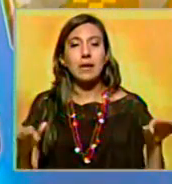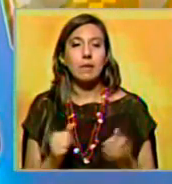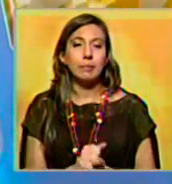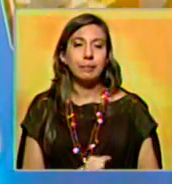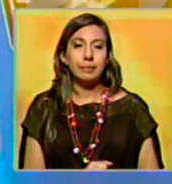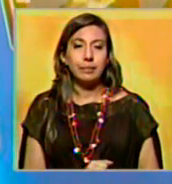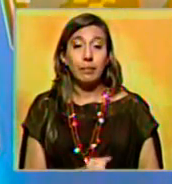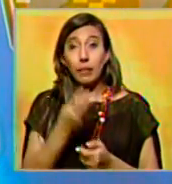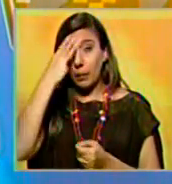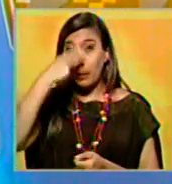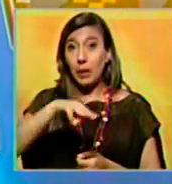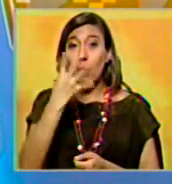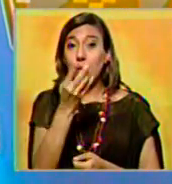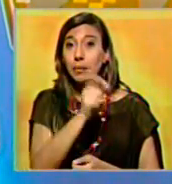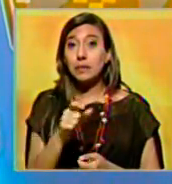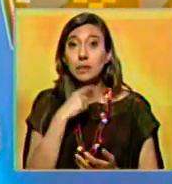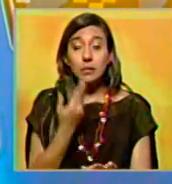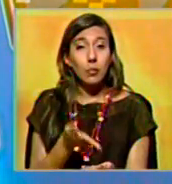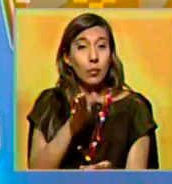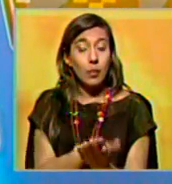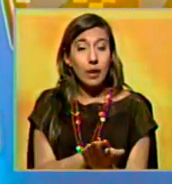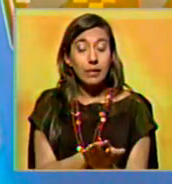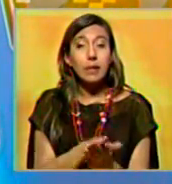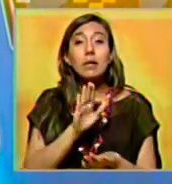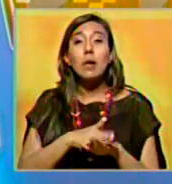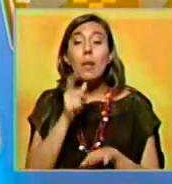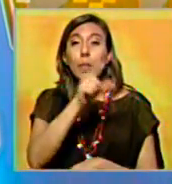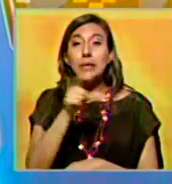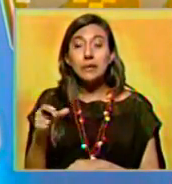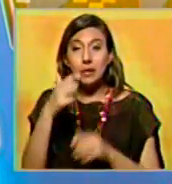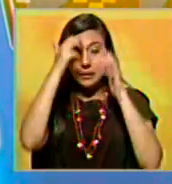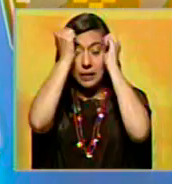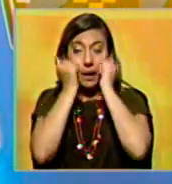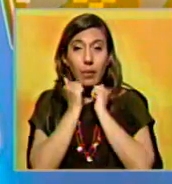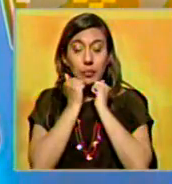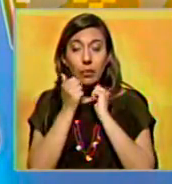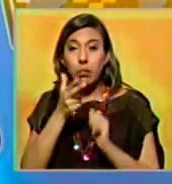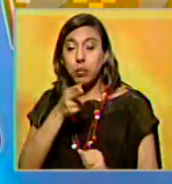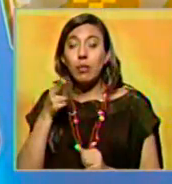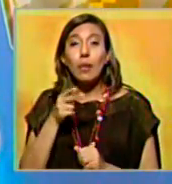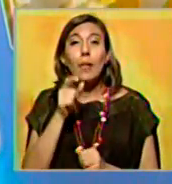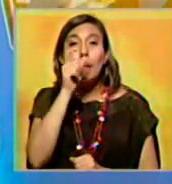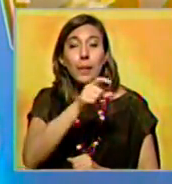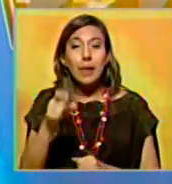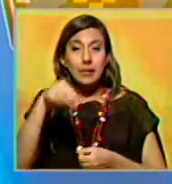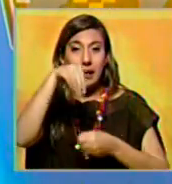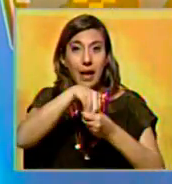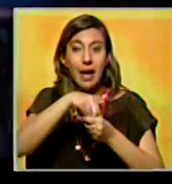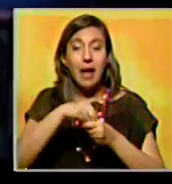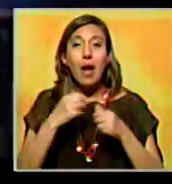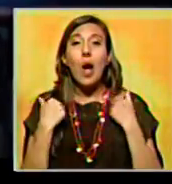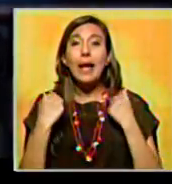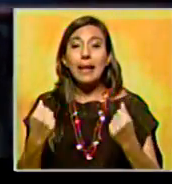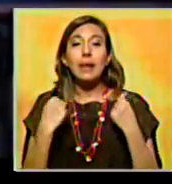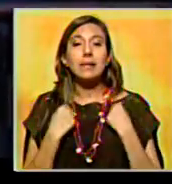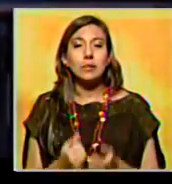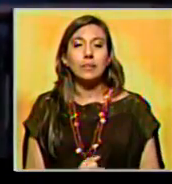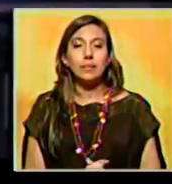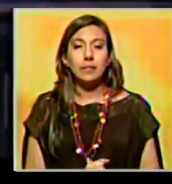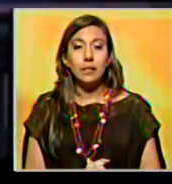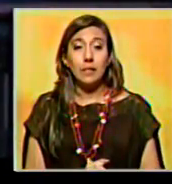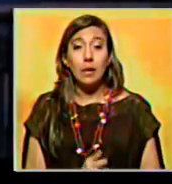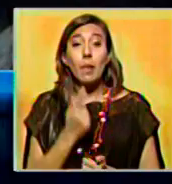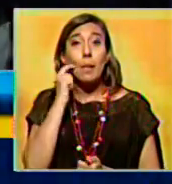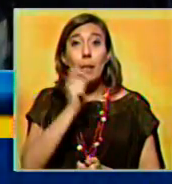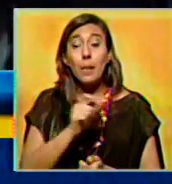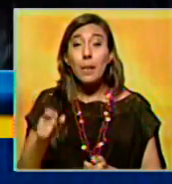en México cuatro personas murieron luego de que unos encapuchados dispararan contra los clientes de un gimnasio en la capital las autoridades señalaron que